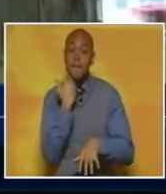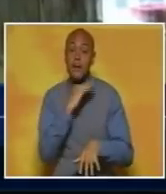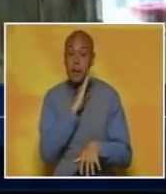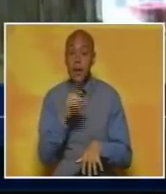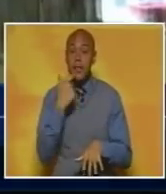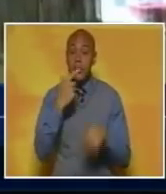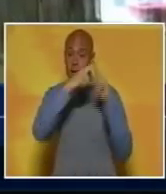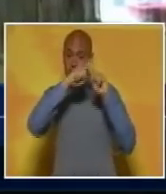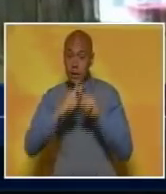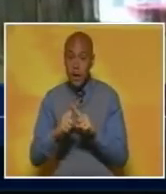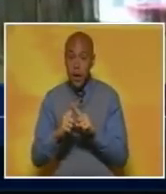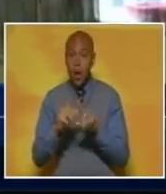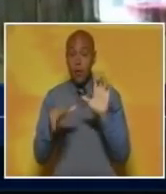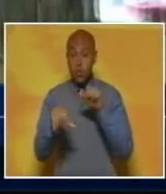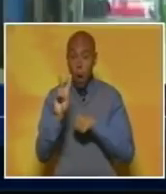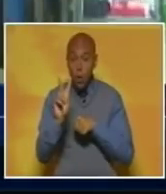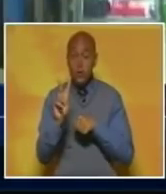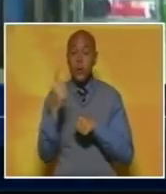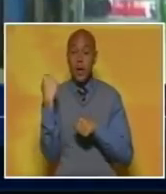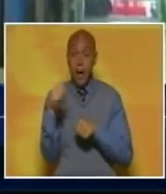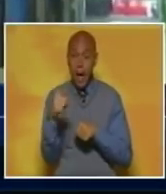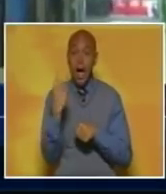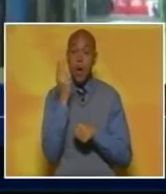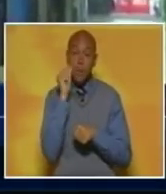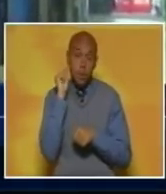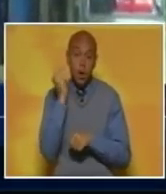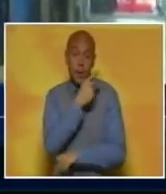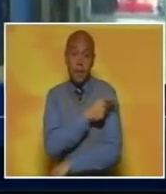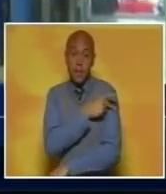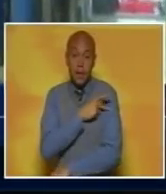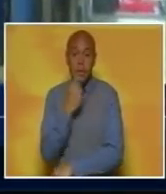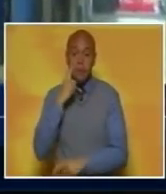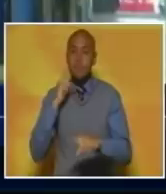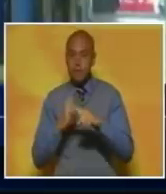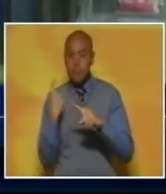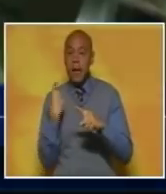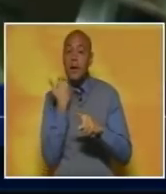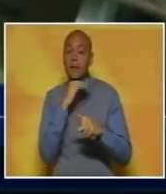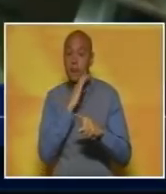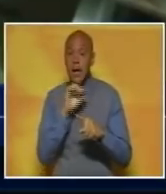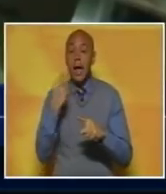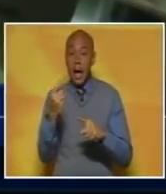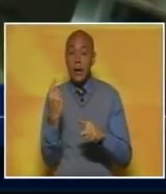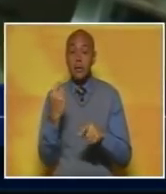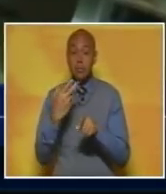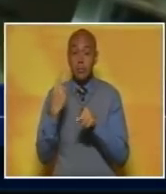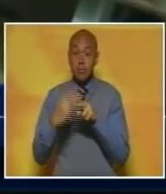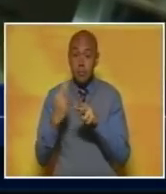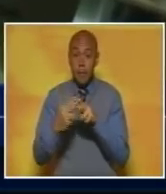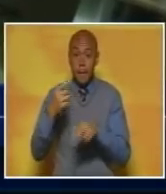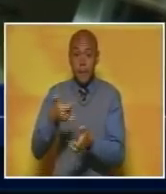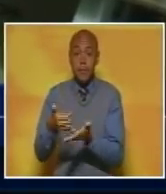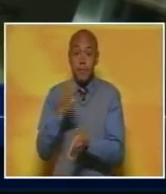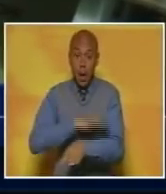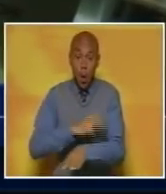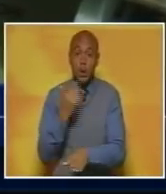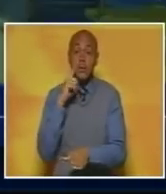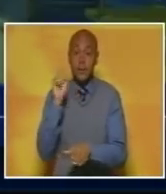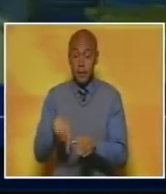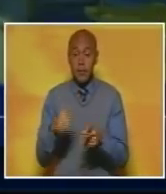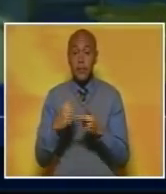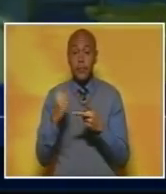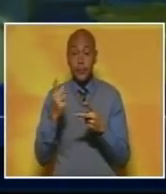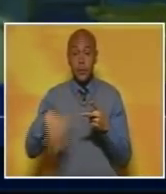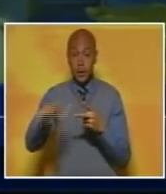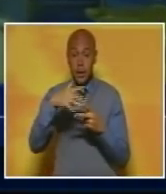cifras oficiales, 12 de los pacientes confirmados están en estado crítico y hay otros 54 casos sospechosos en el país. Además,